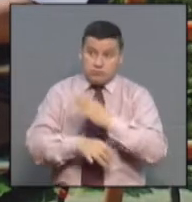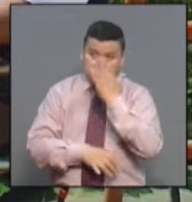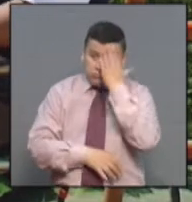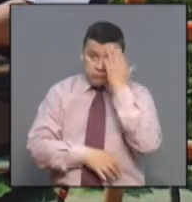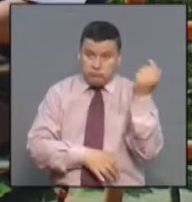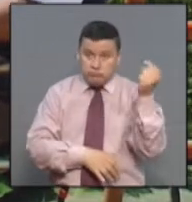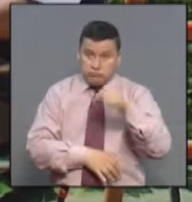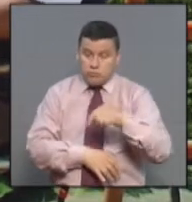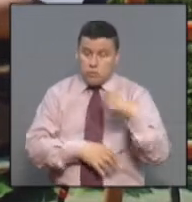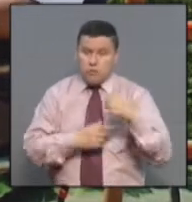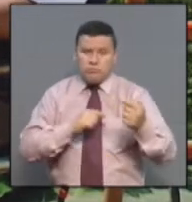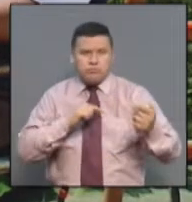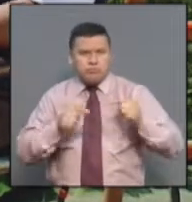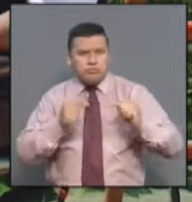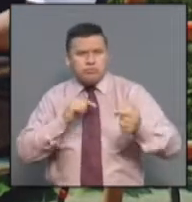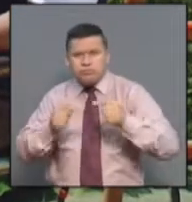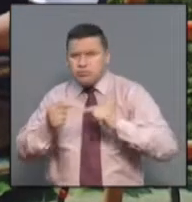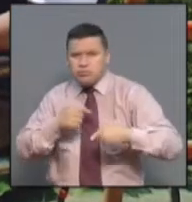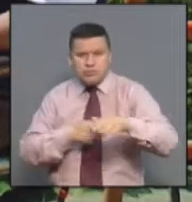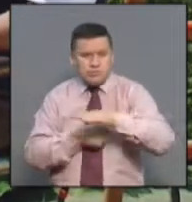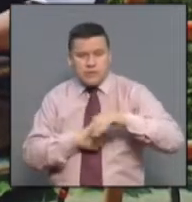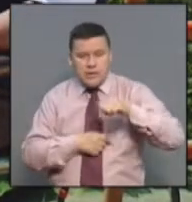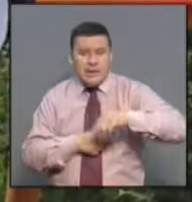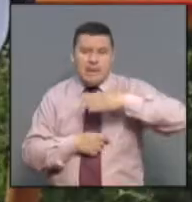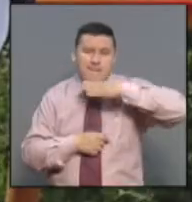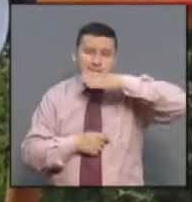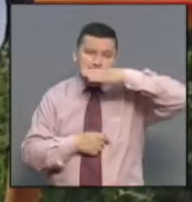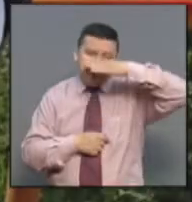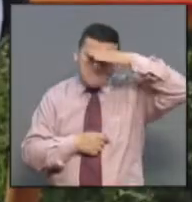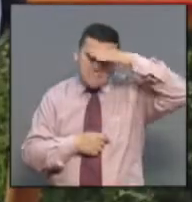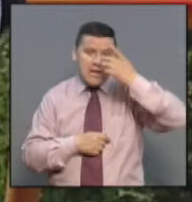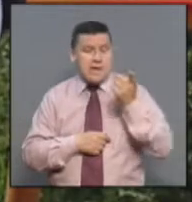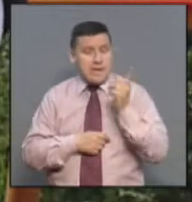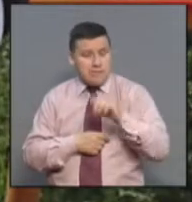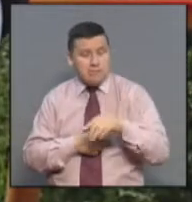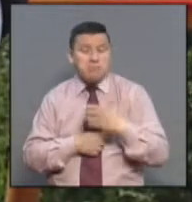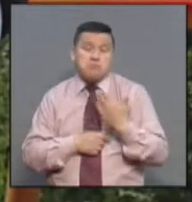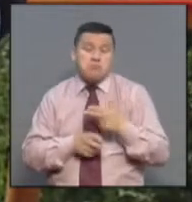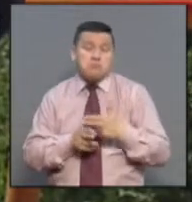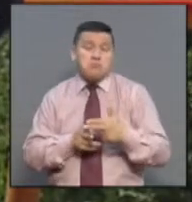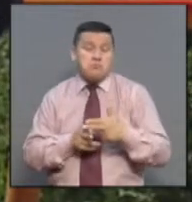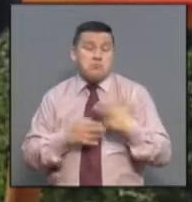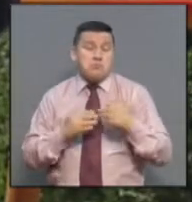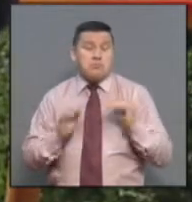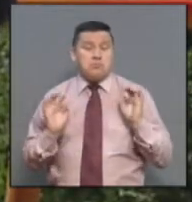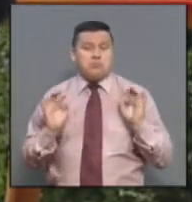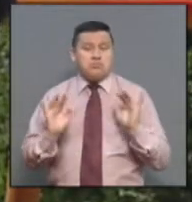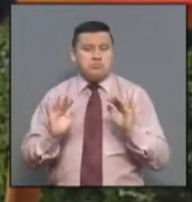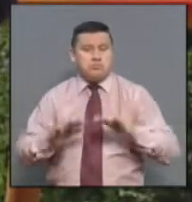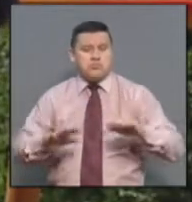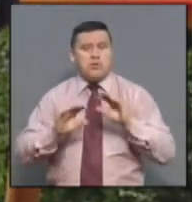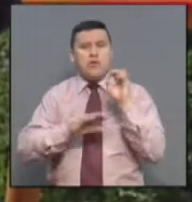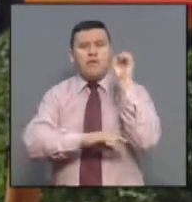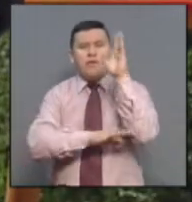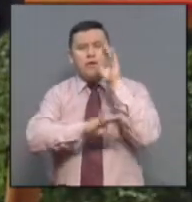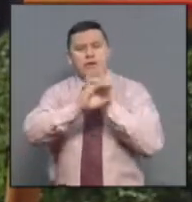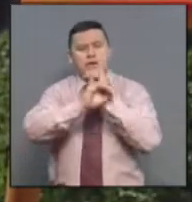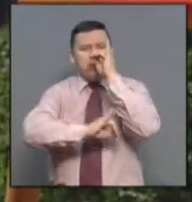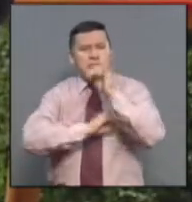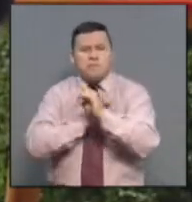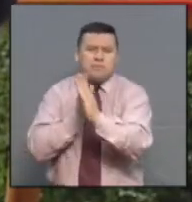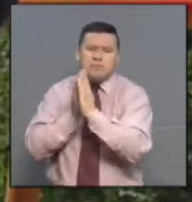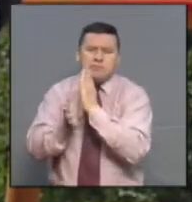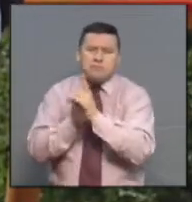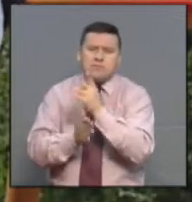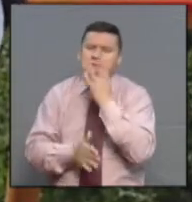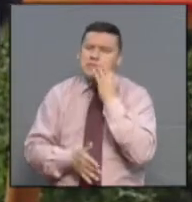recientemente realizaron el gran debate también aquí en Medellín. Y también ahora otro gran evento, un gran foro internacional. Comentemos un poquito acerca de